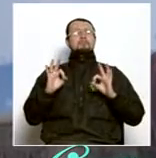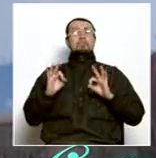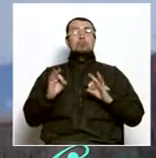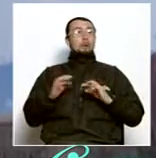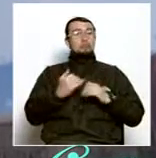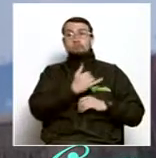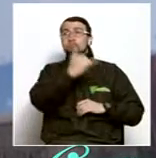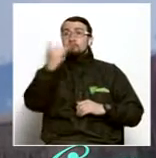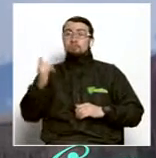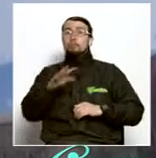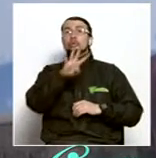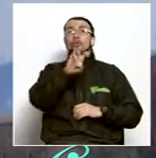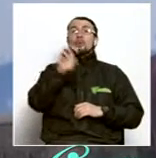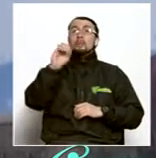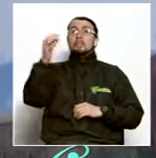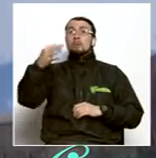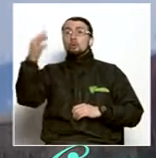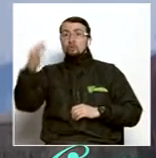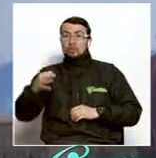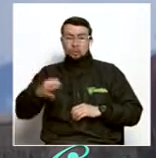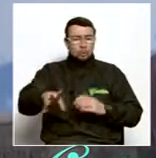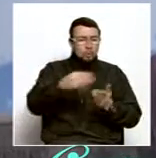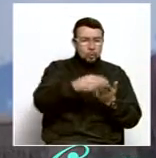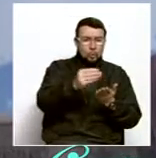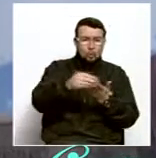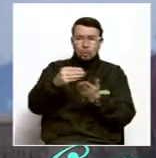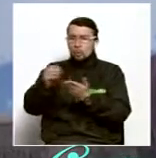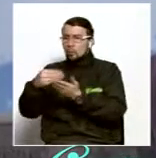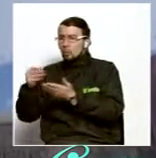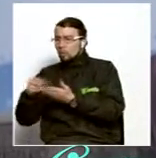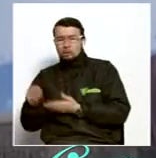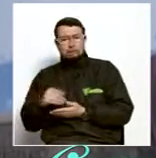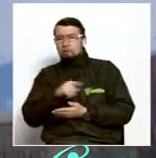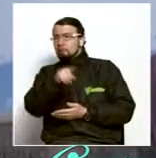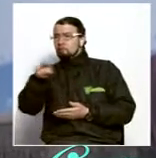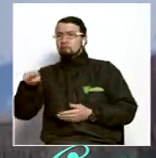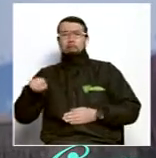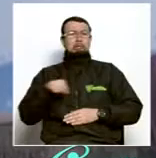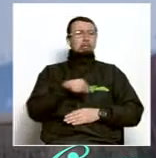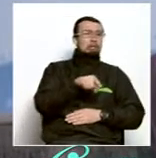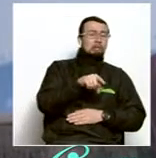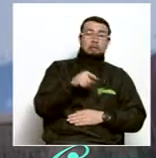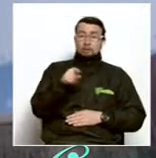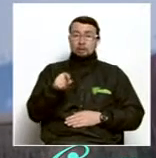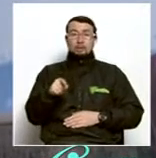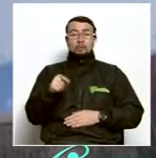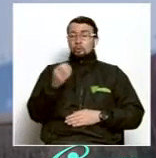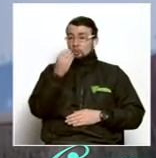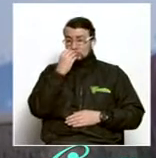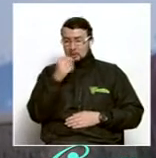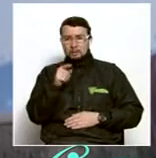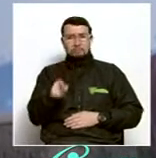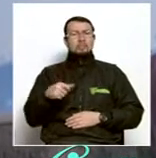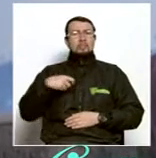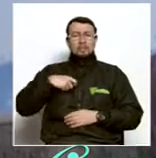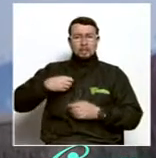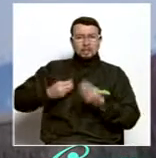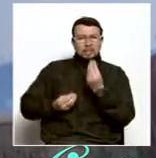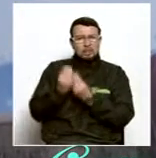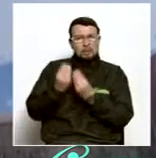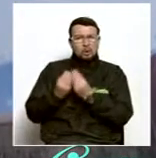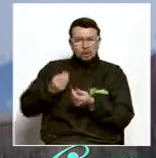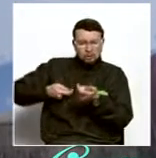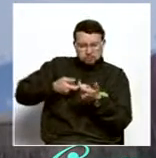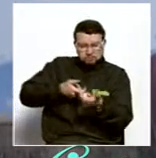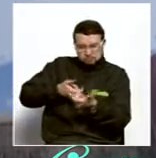90% o más de los alimentos que encontramos en las grandes superficies son alimentos que están contaminados con agrotóxicos. Ya